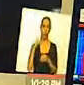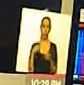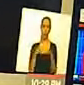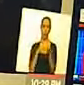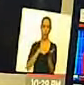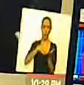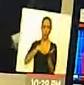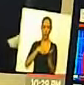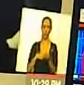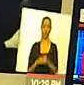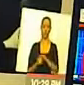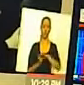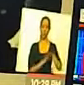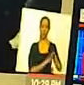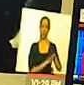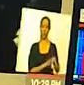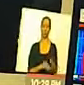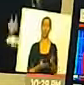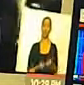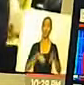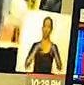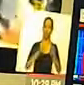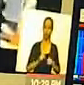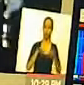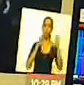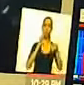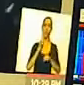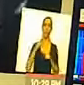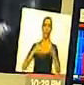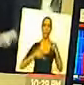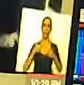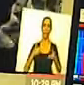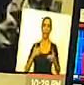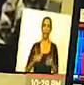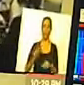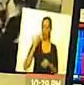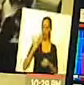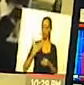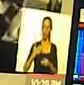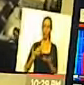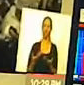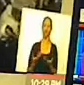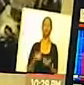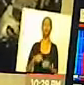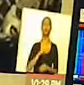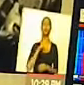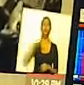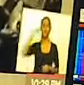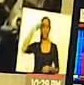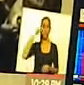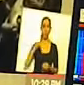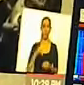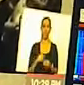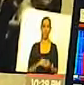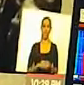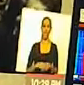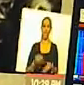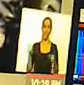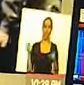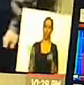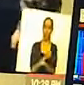la neutralización de 12 criminales al enfrentarse a la Fuerza Armada Nacional Bolivariana, el más grande golpe en